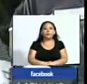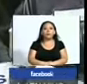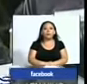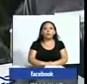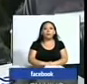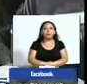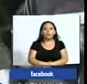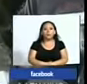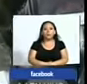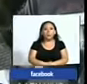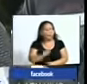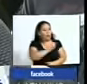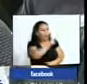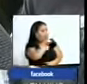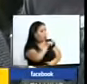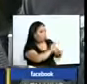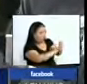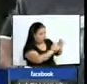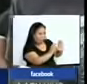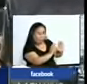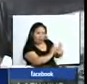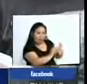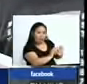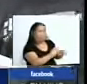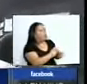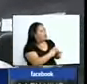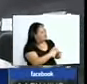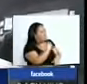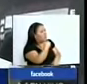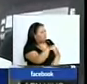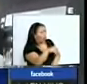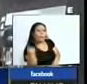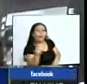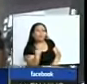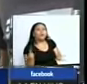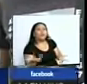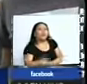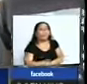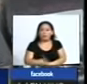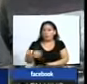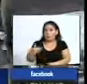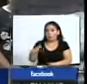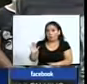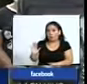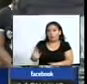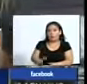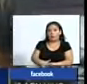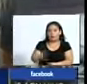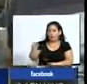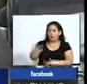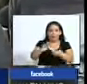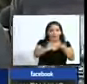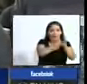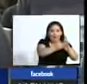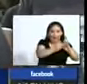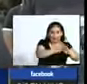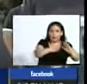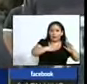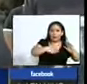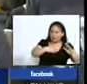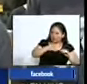Si no son ustedes, no son de la comunidad, entonces ¿quiénes son y de dónde son? De hecho, los vecinos